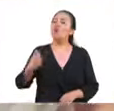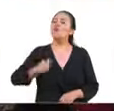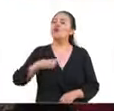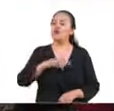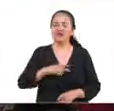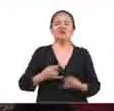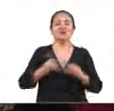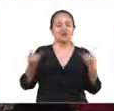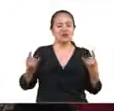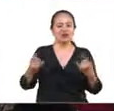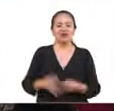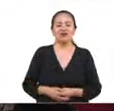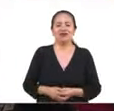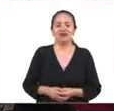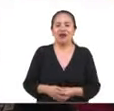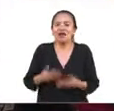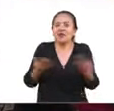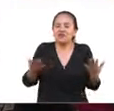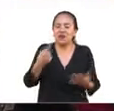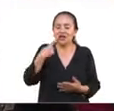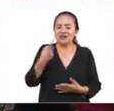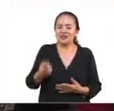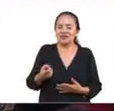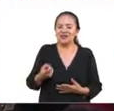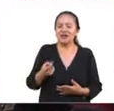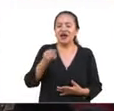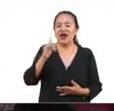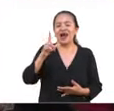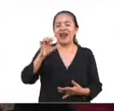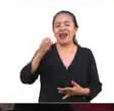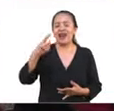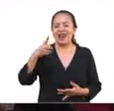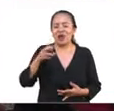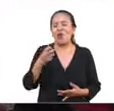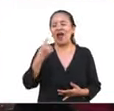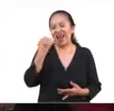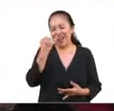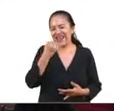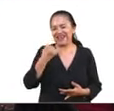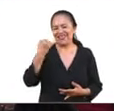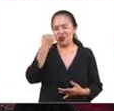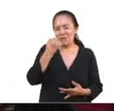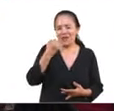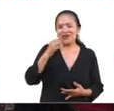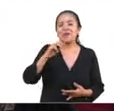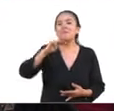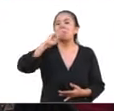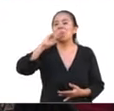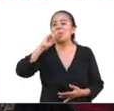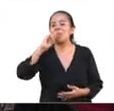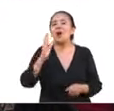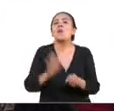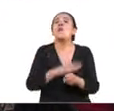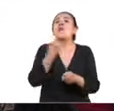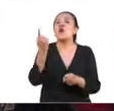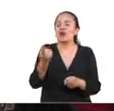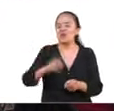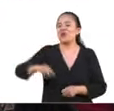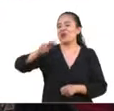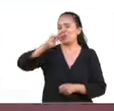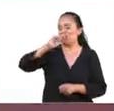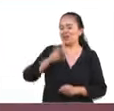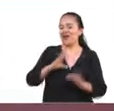historia. Es más, a la lengua se le dice la lengua materna, porque viene de la transmisión de las